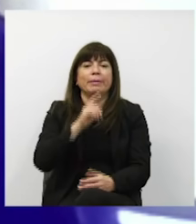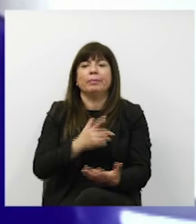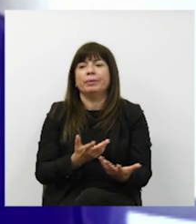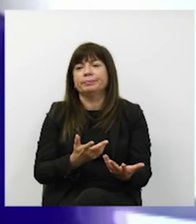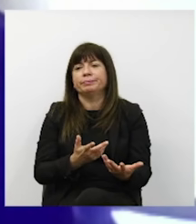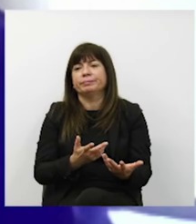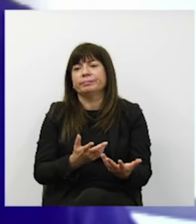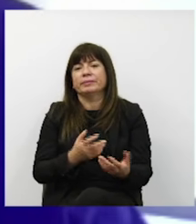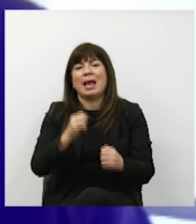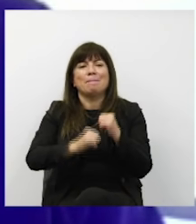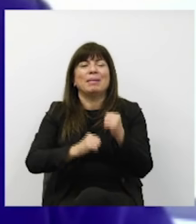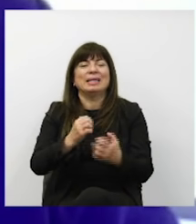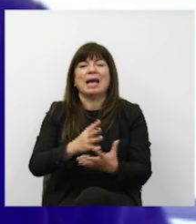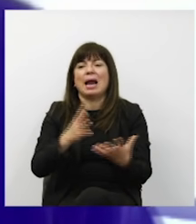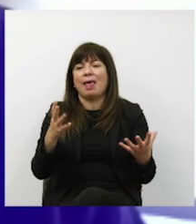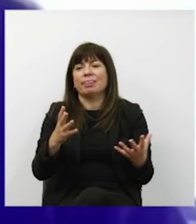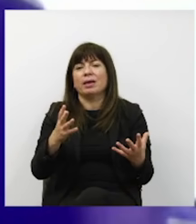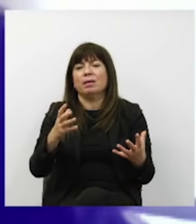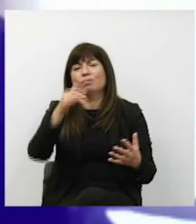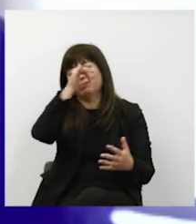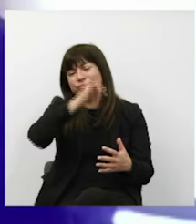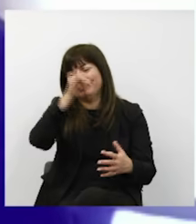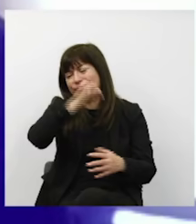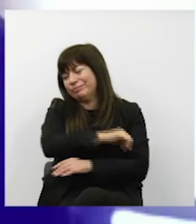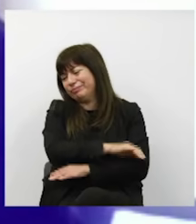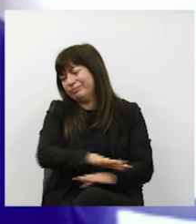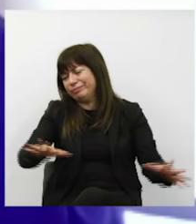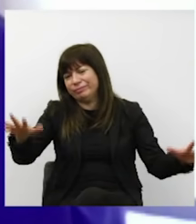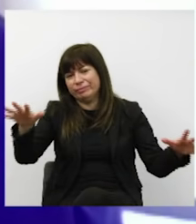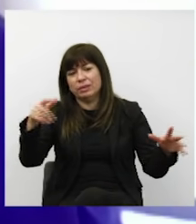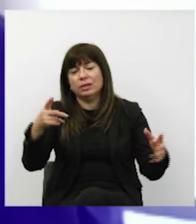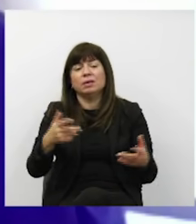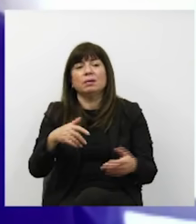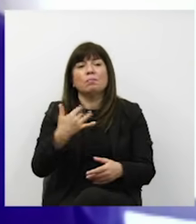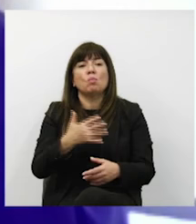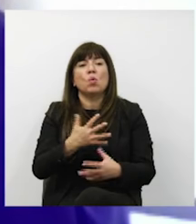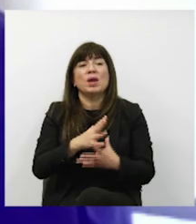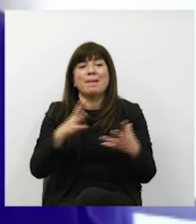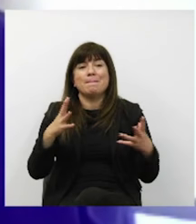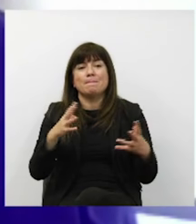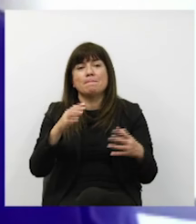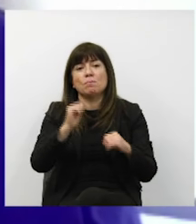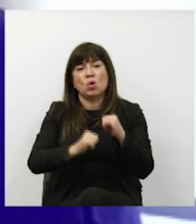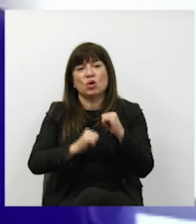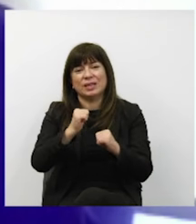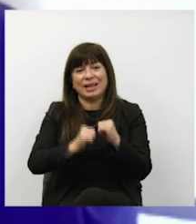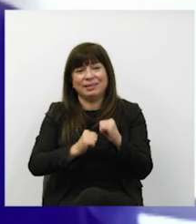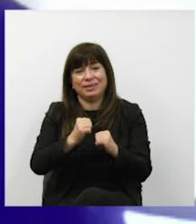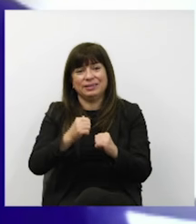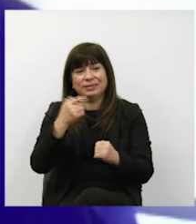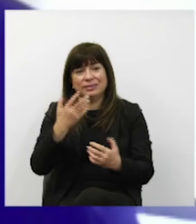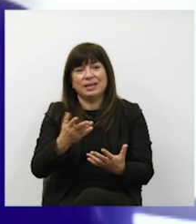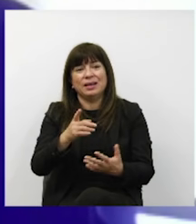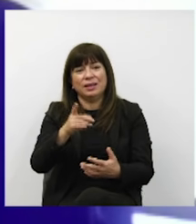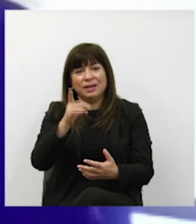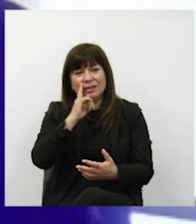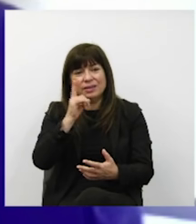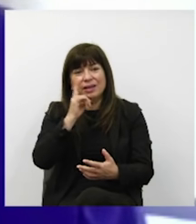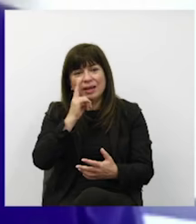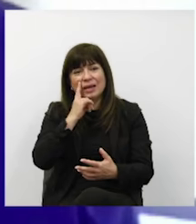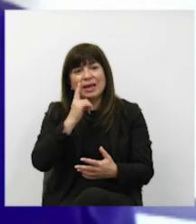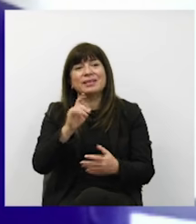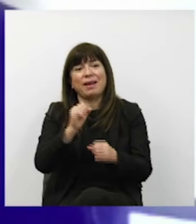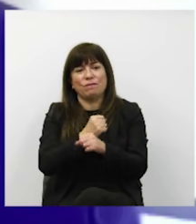eléctricas, con las de agua, bueno, se nos contamina todo el resto de la economía. Por tanto, las que son muy importantes en la cadena de la oferta tienen que estar